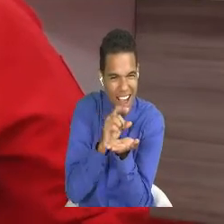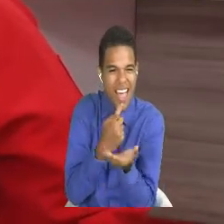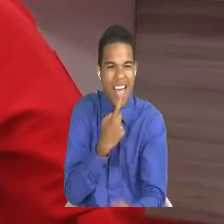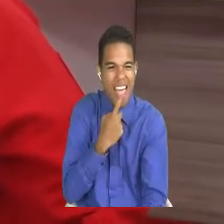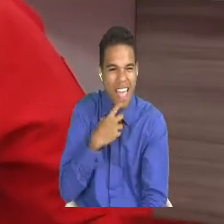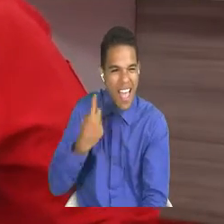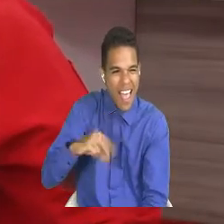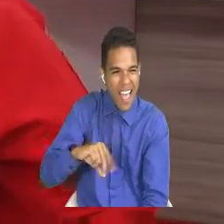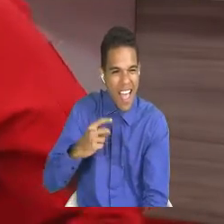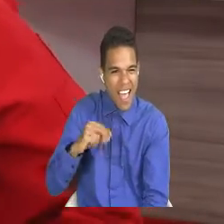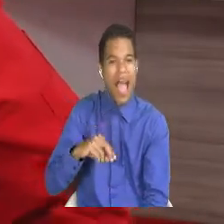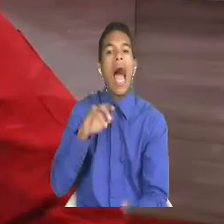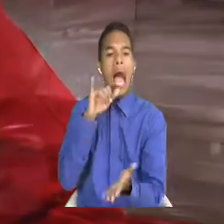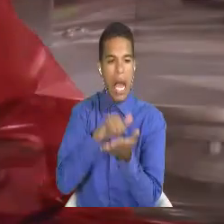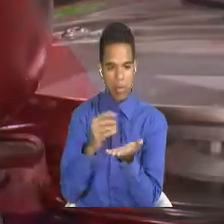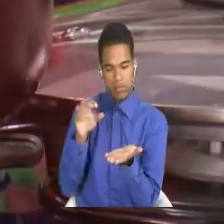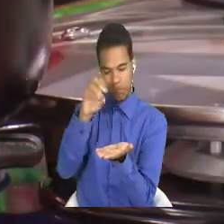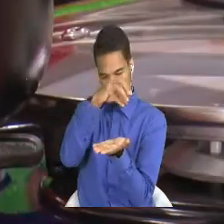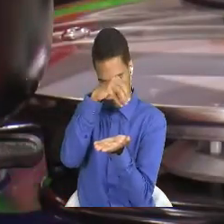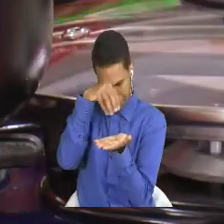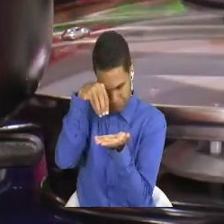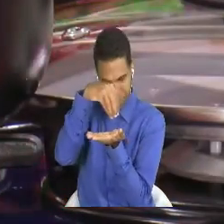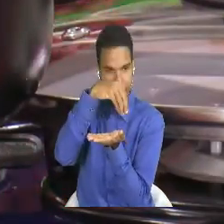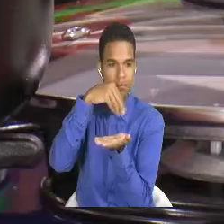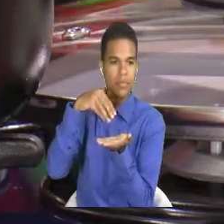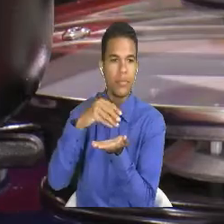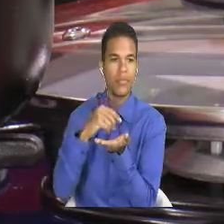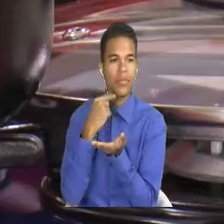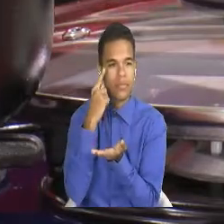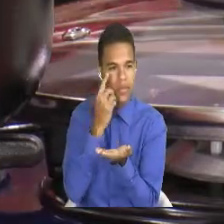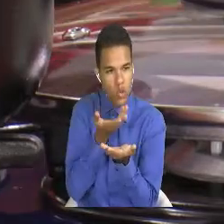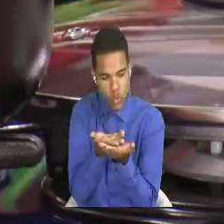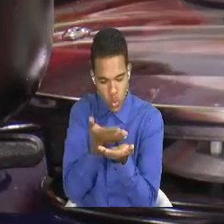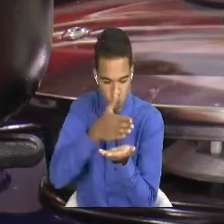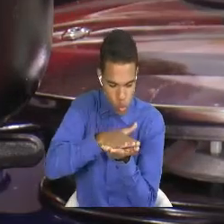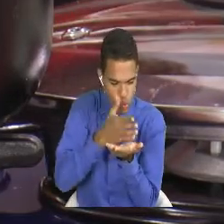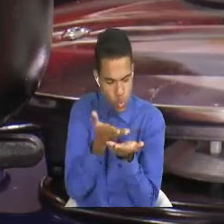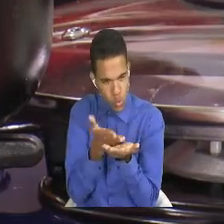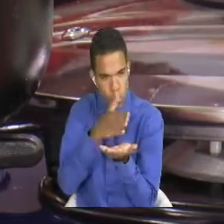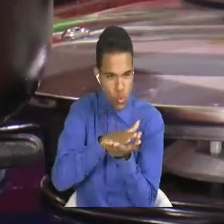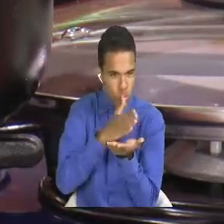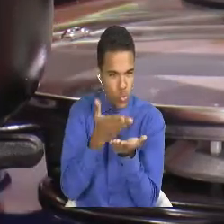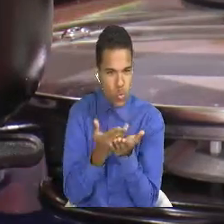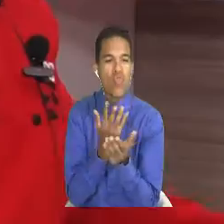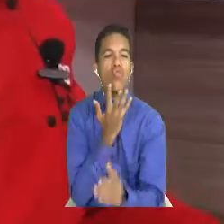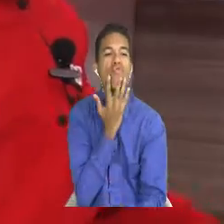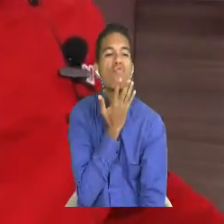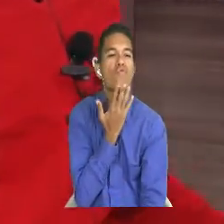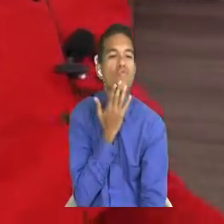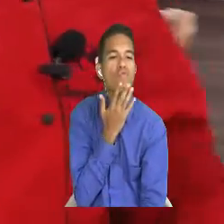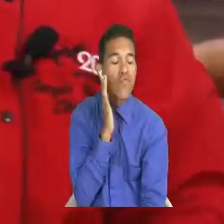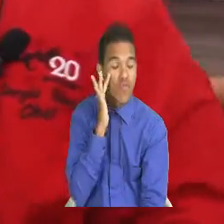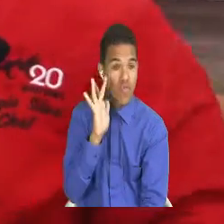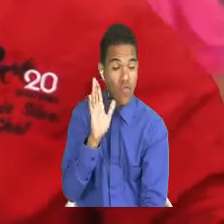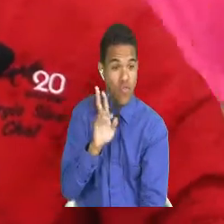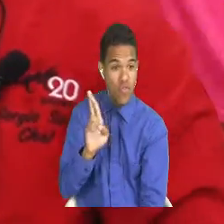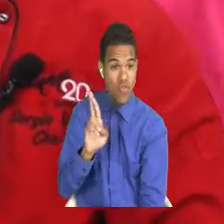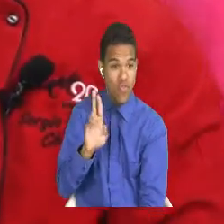Vale. Entonces van quedando doraditos. Si Paula ahora ahí con el plano.